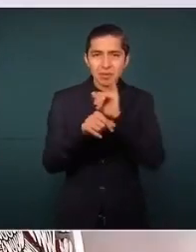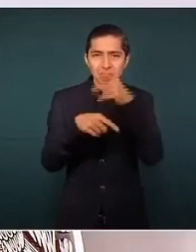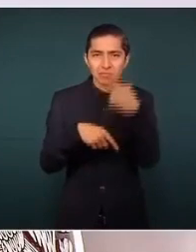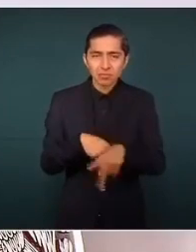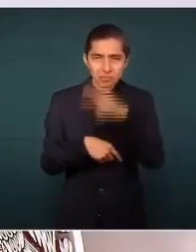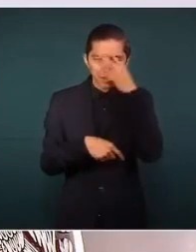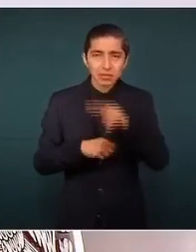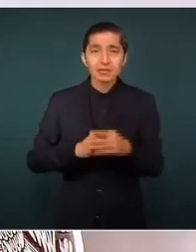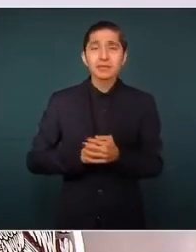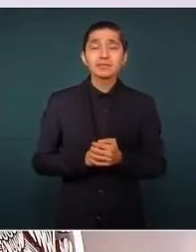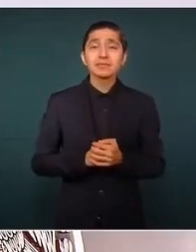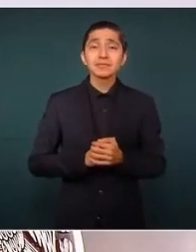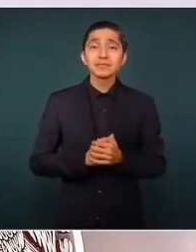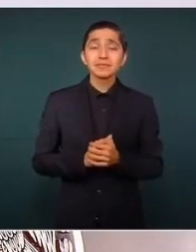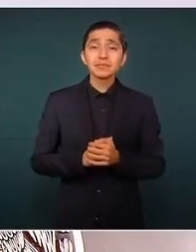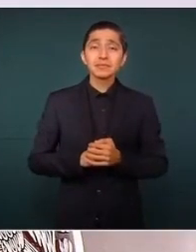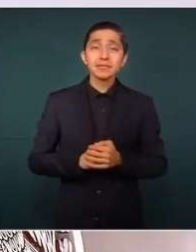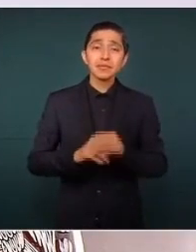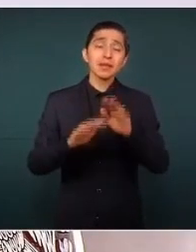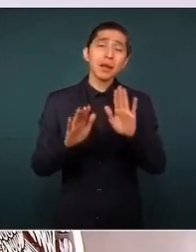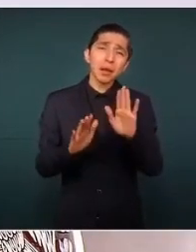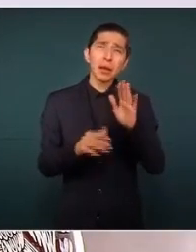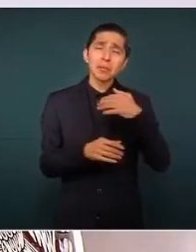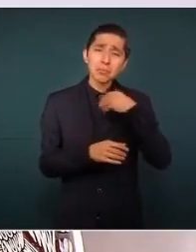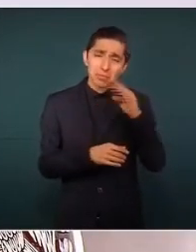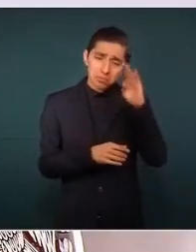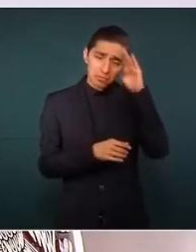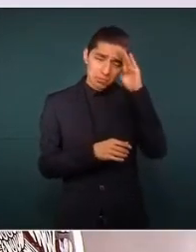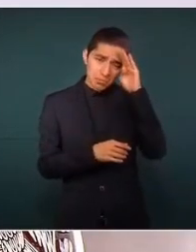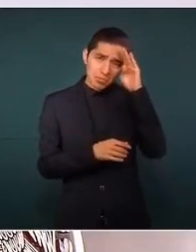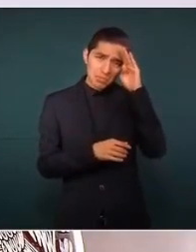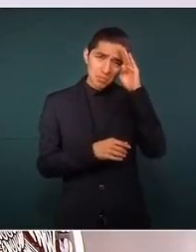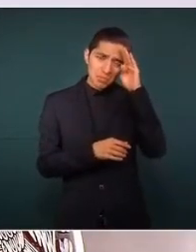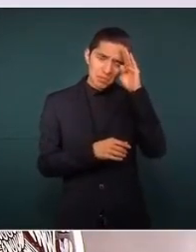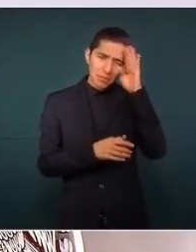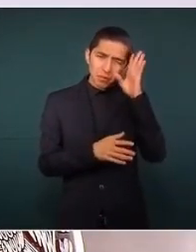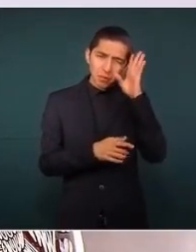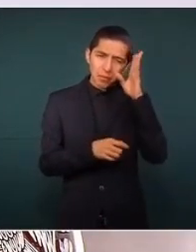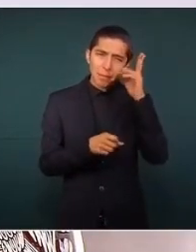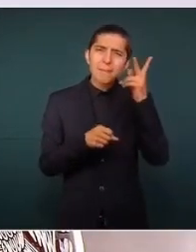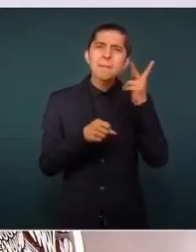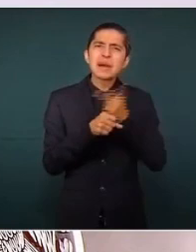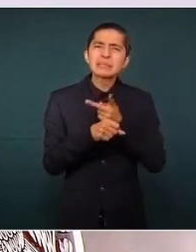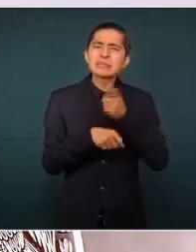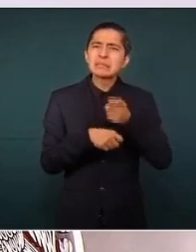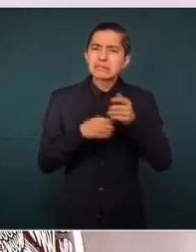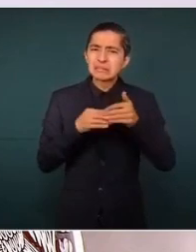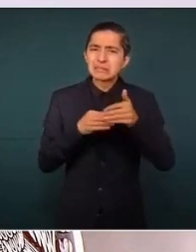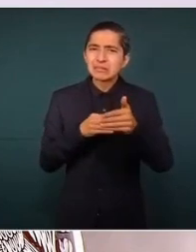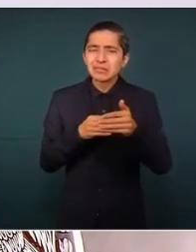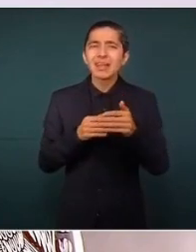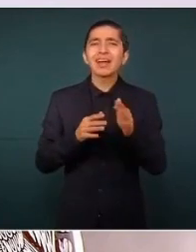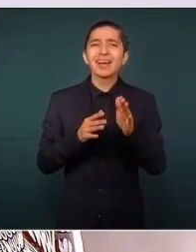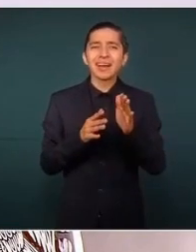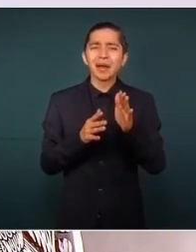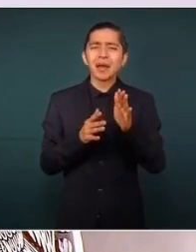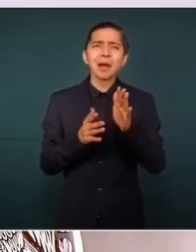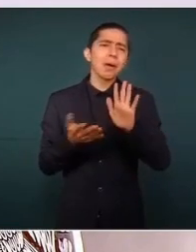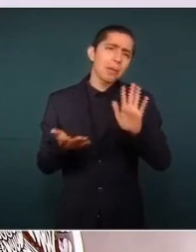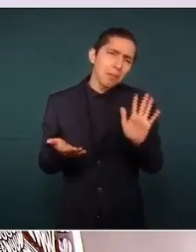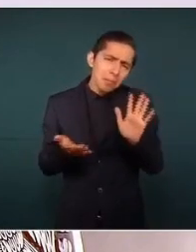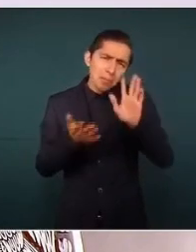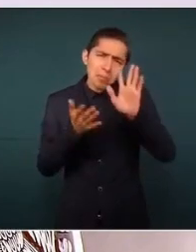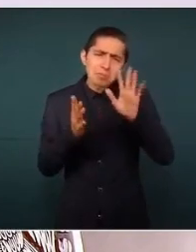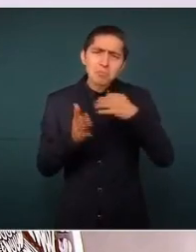internacional. Lo que creo está pasando, y repito, es legal y